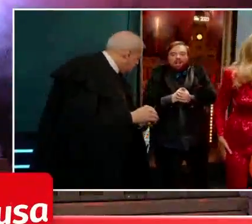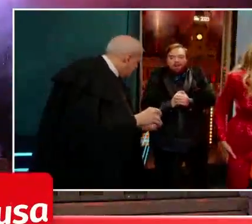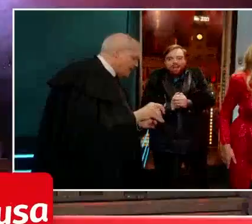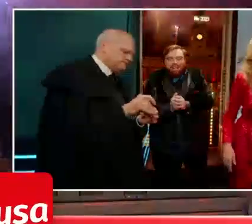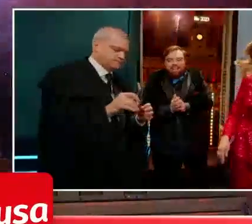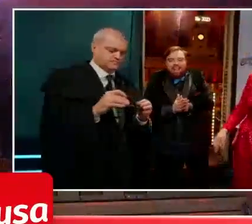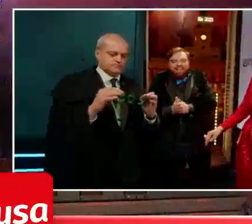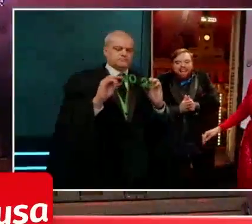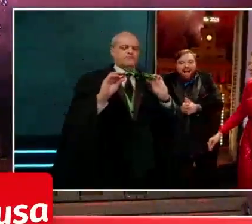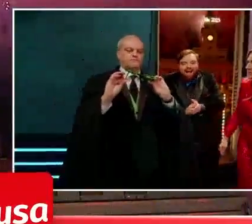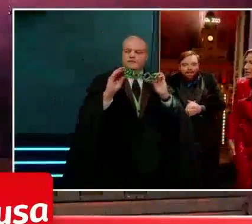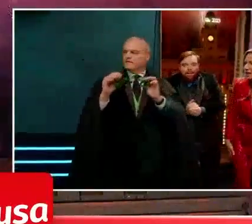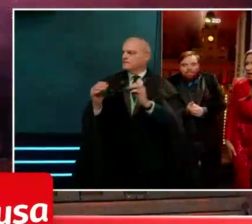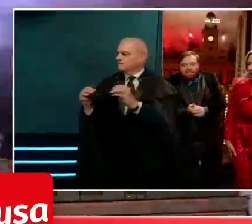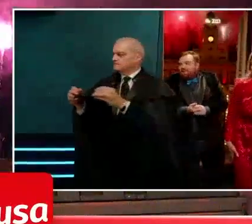¿Dónde los que lo veis desde casa?